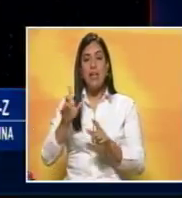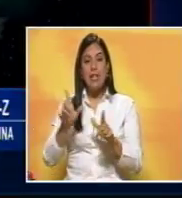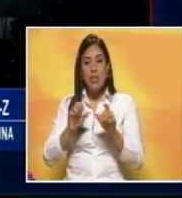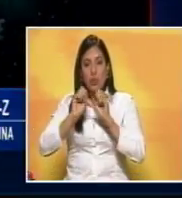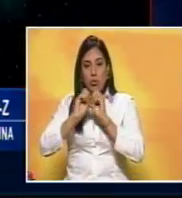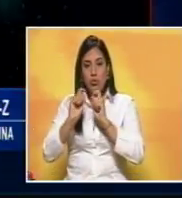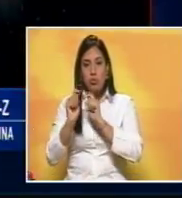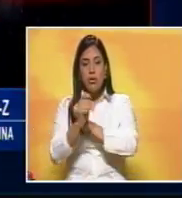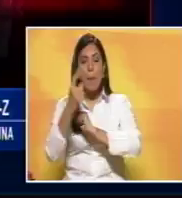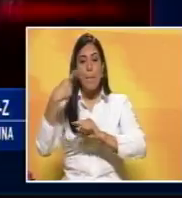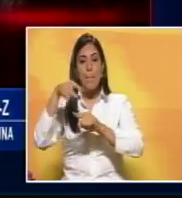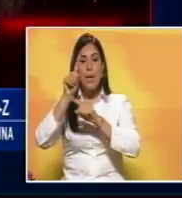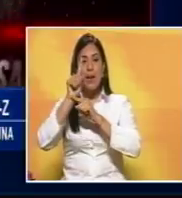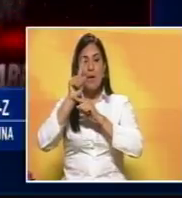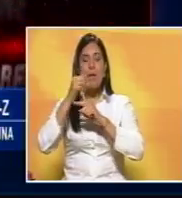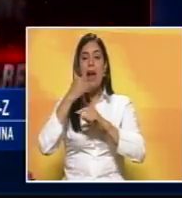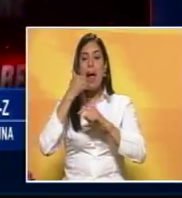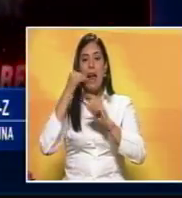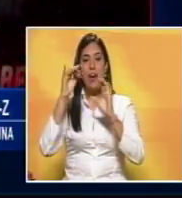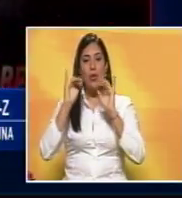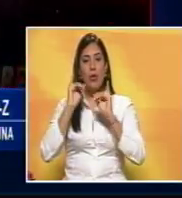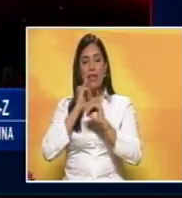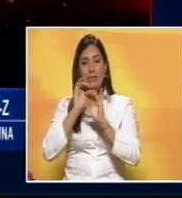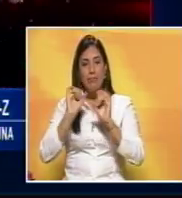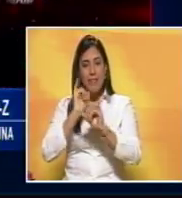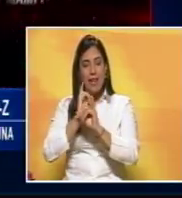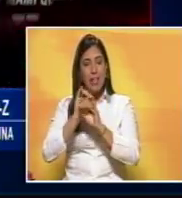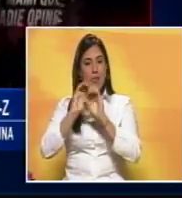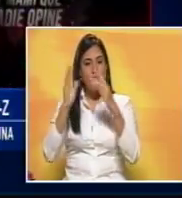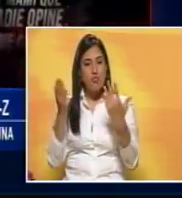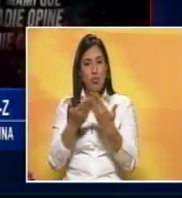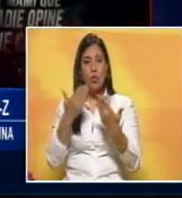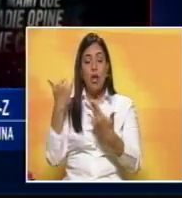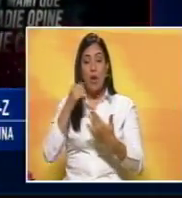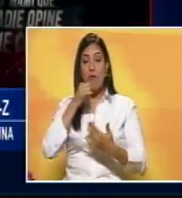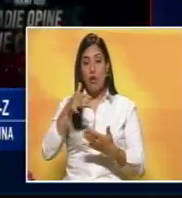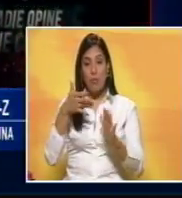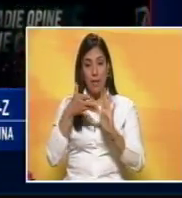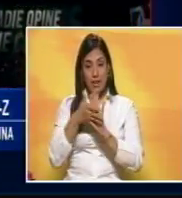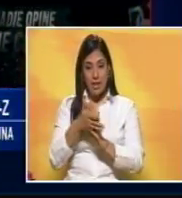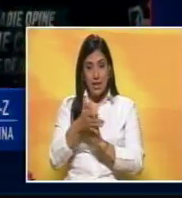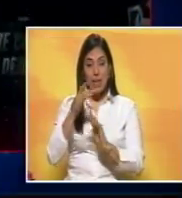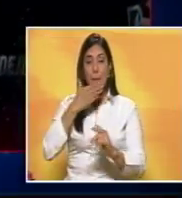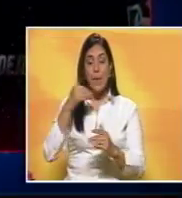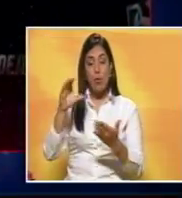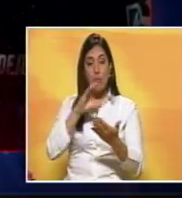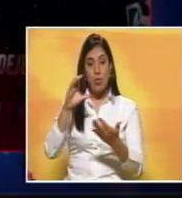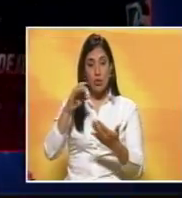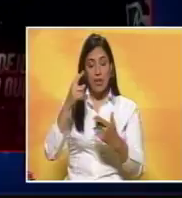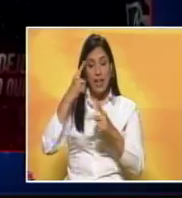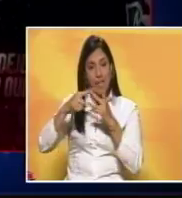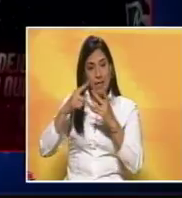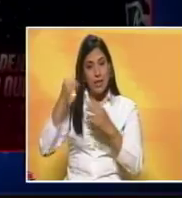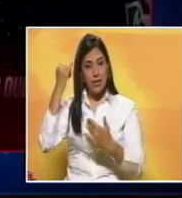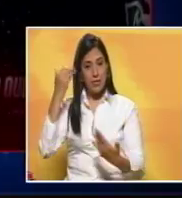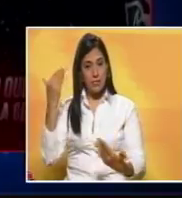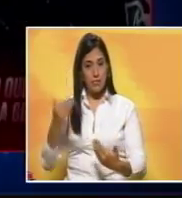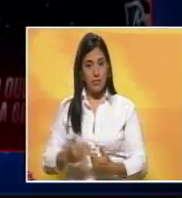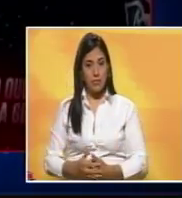en rotación en las principales plataformas digitales del mundo: Spotify, Tidal, iTunes, Music Choice y Vivo.